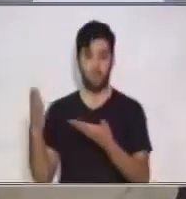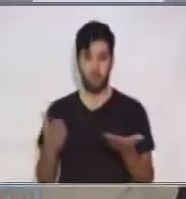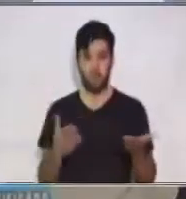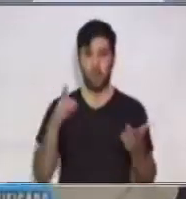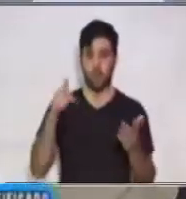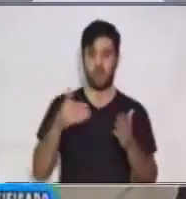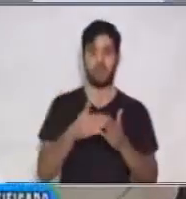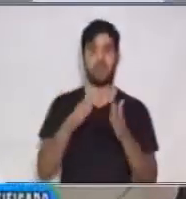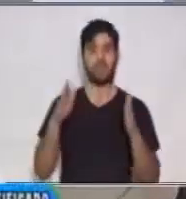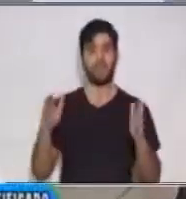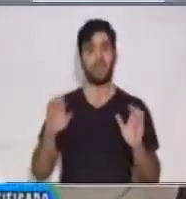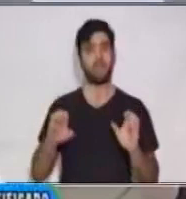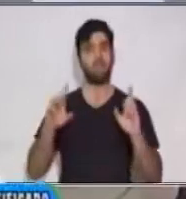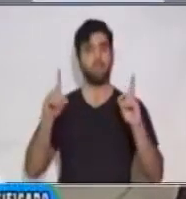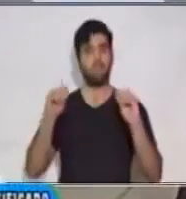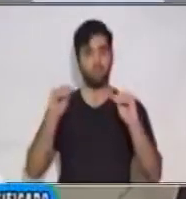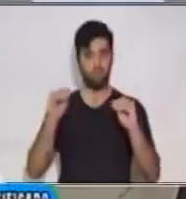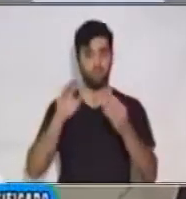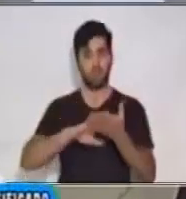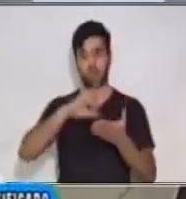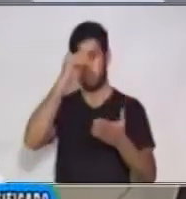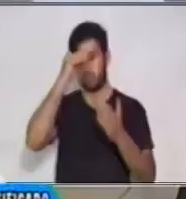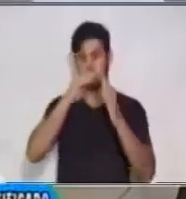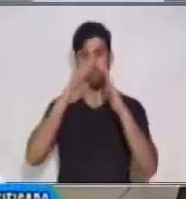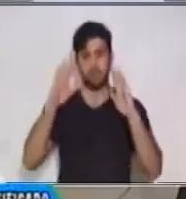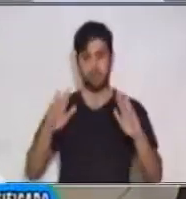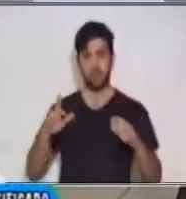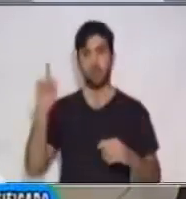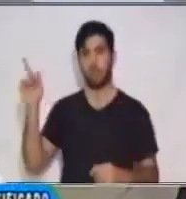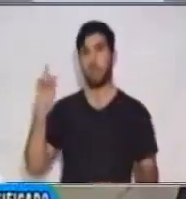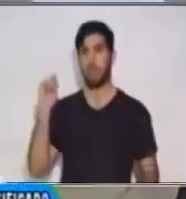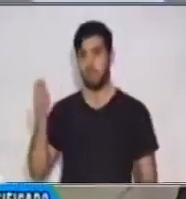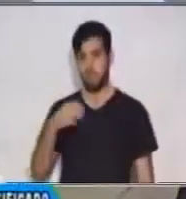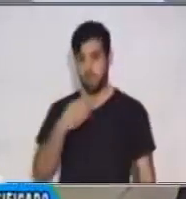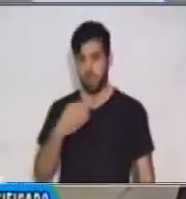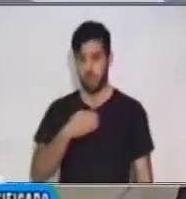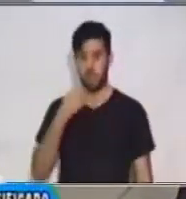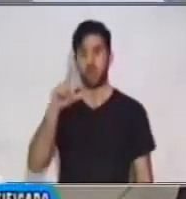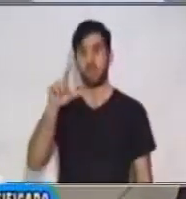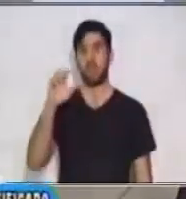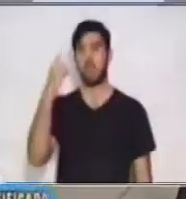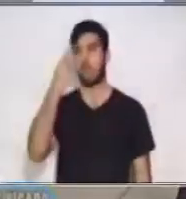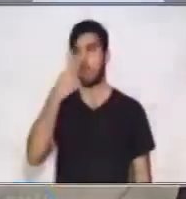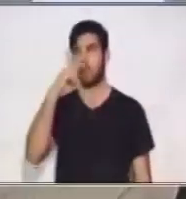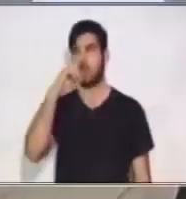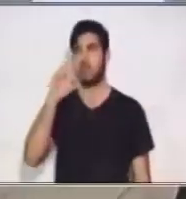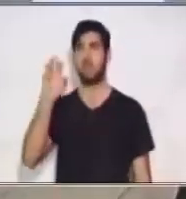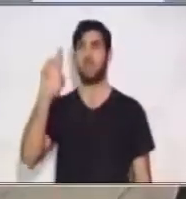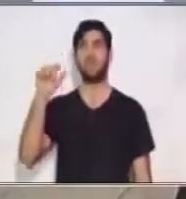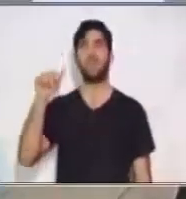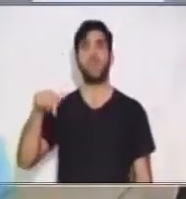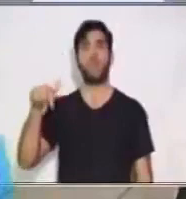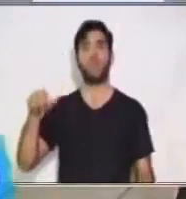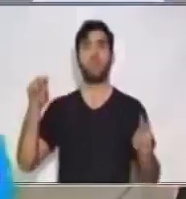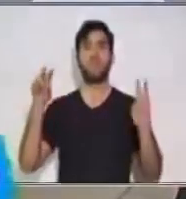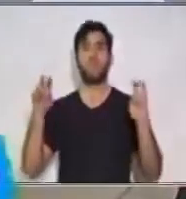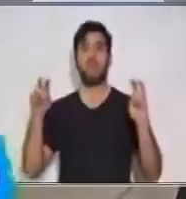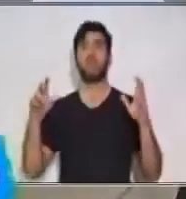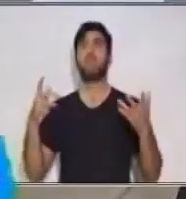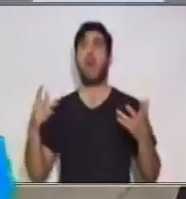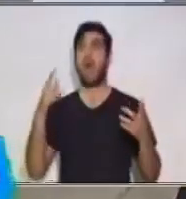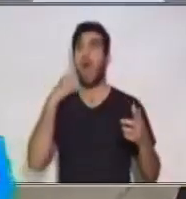Bienvenidos a este espacio educativo Aprendo en Casa. Soy Lester López y en esta oportunidad desarrollaré el tema de